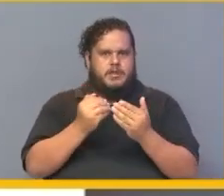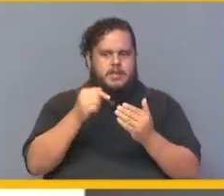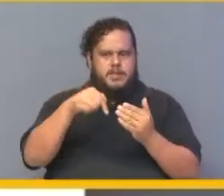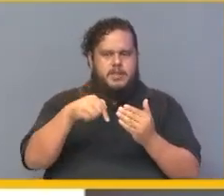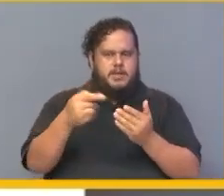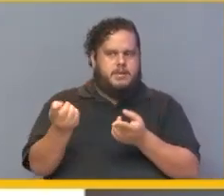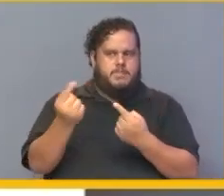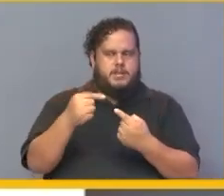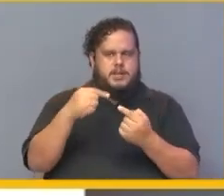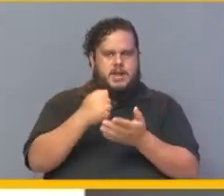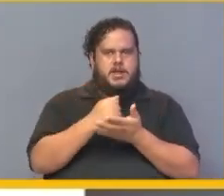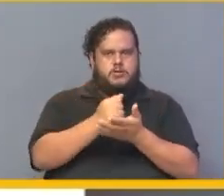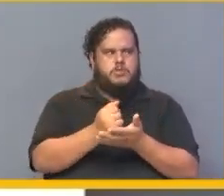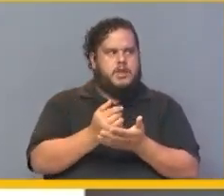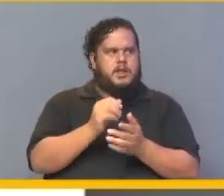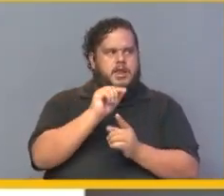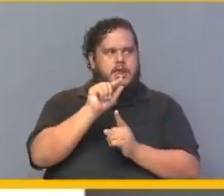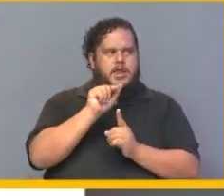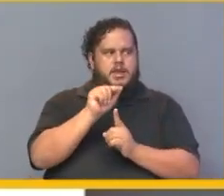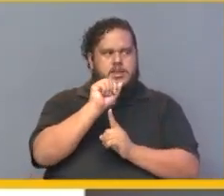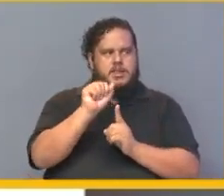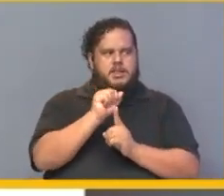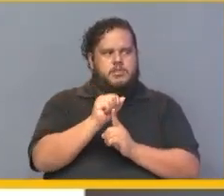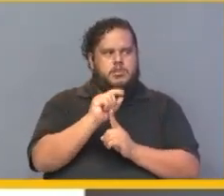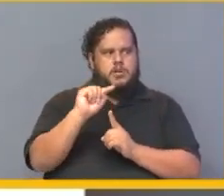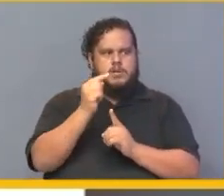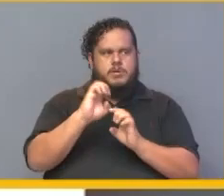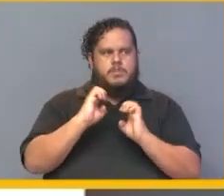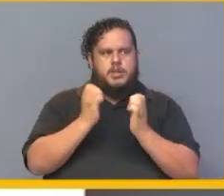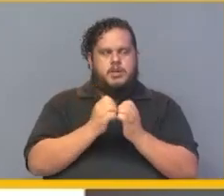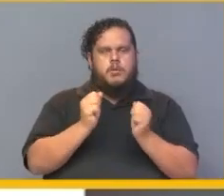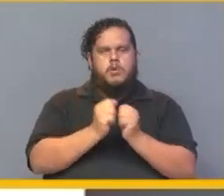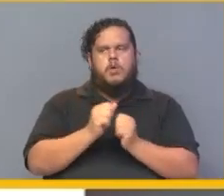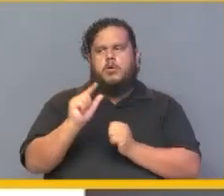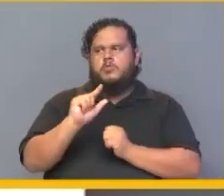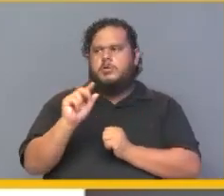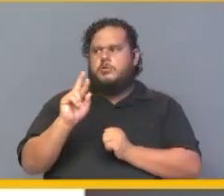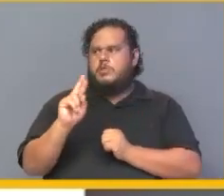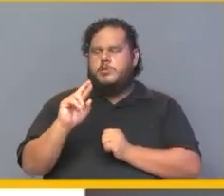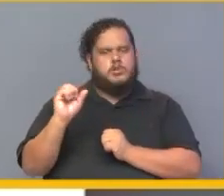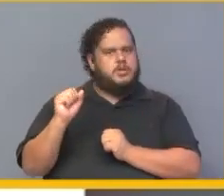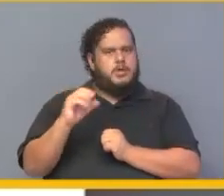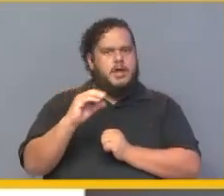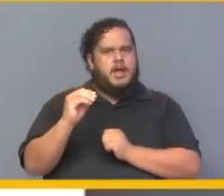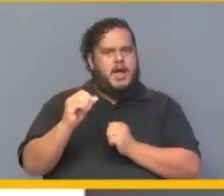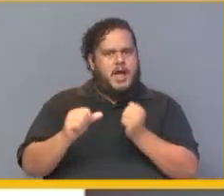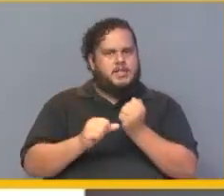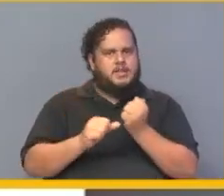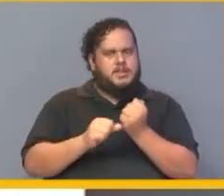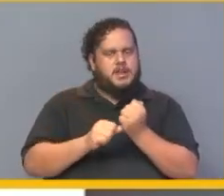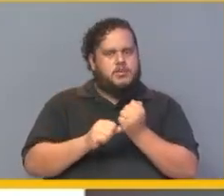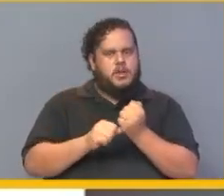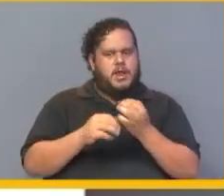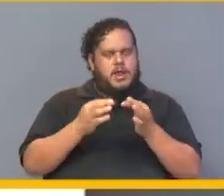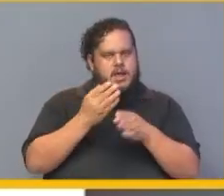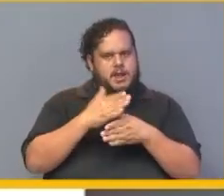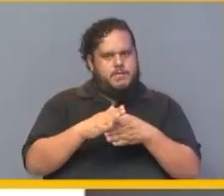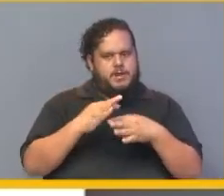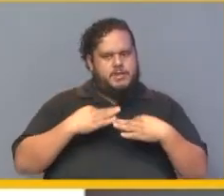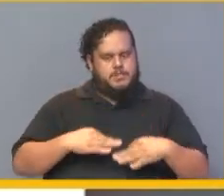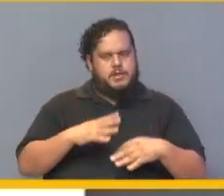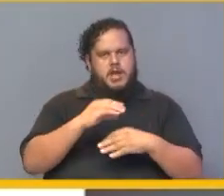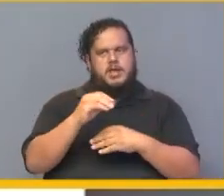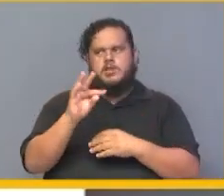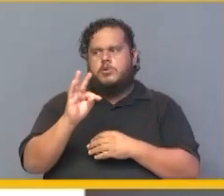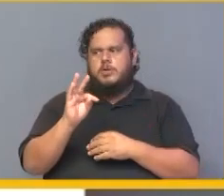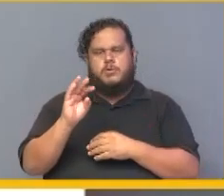ayudar, en este caso en el primer equipo, con Luis Roberto Cibaja asistiéndole en la parte física y también a Toribio